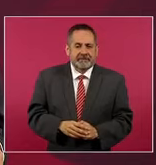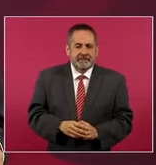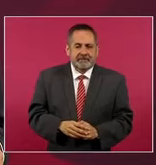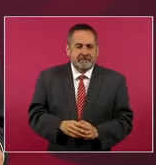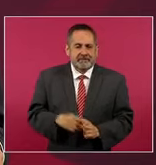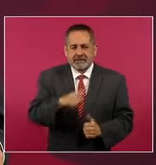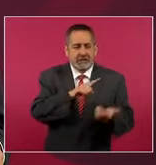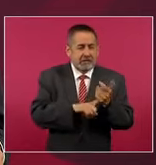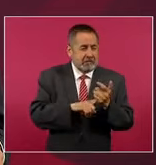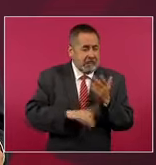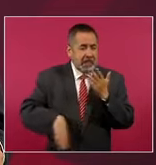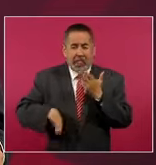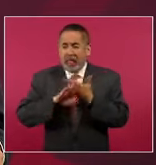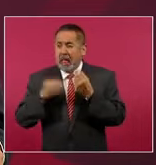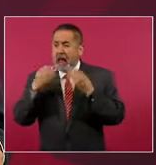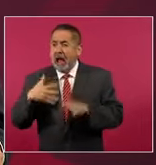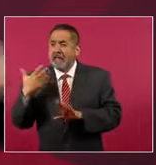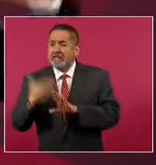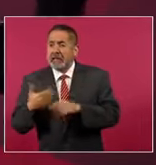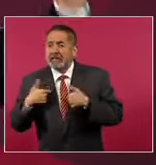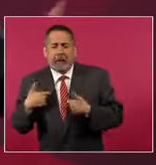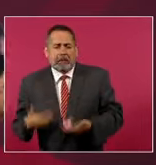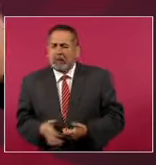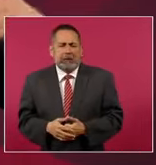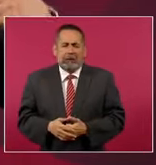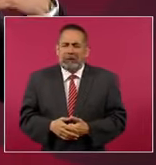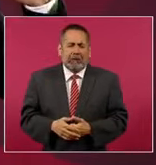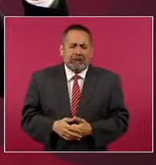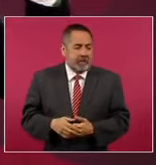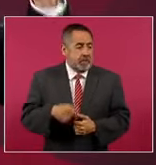hace mella. Pero ustedes